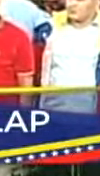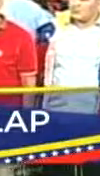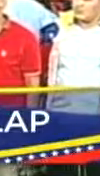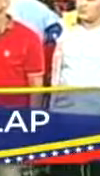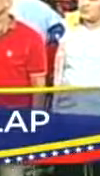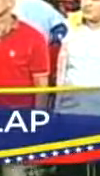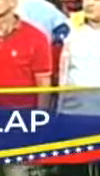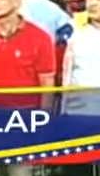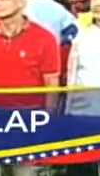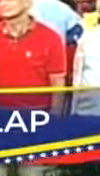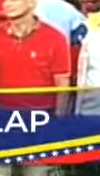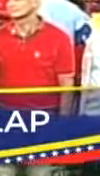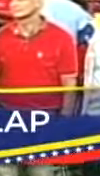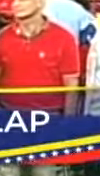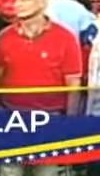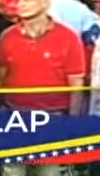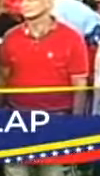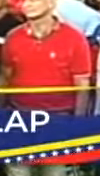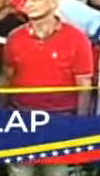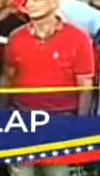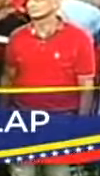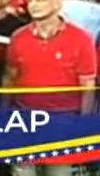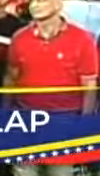Por eso yo te canto,